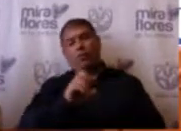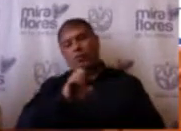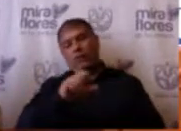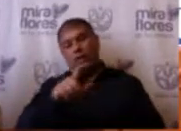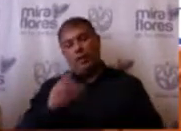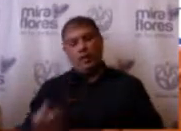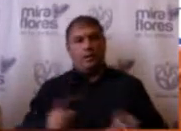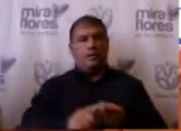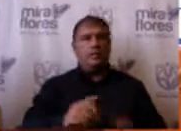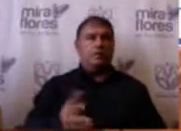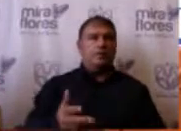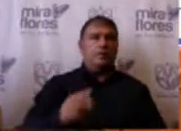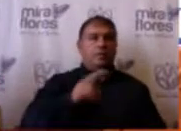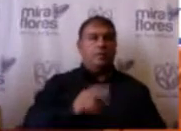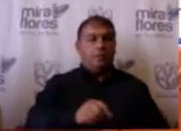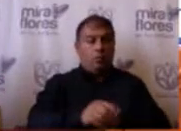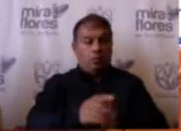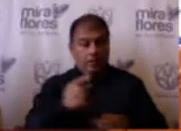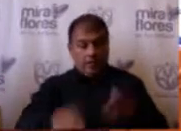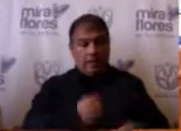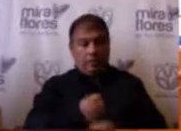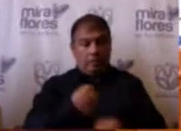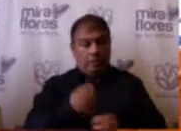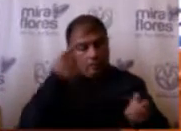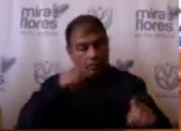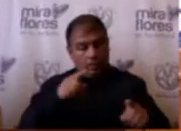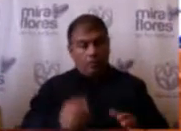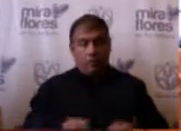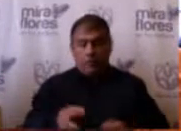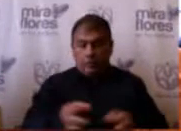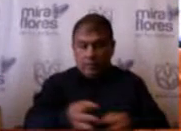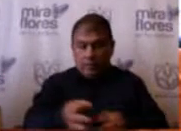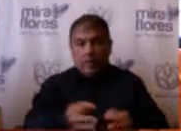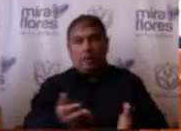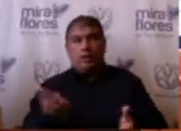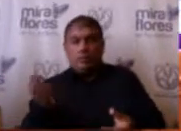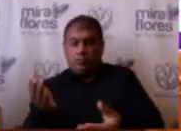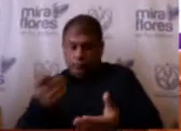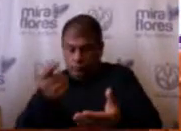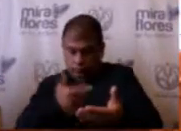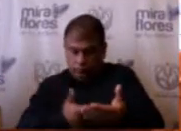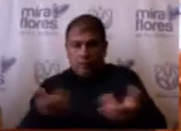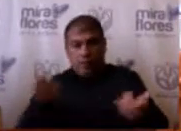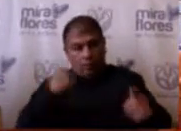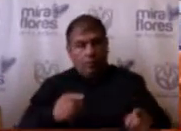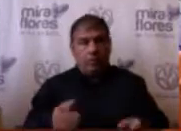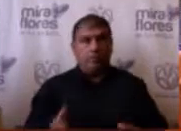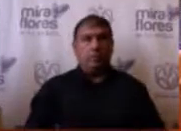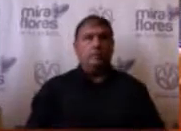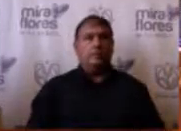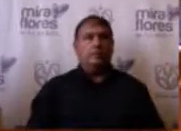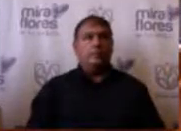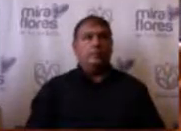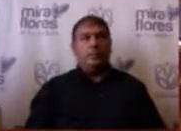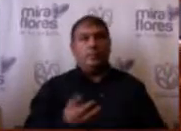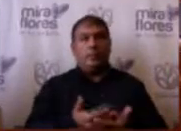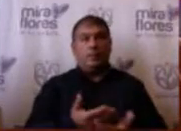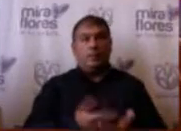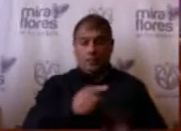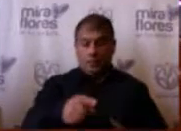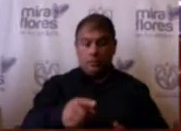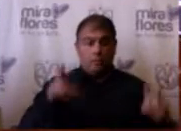junio del presente año inclusive de conformidad con lo expresado en las consideraciones del presente acuerdo wing